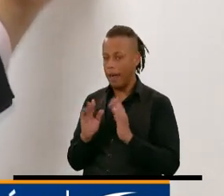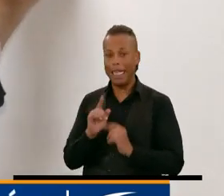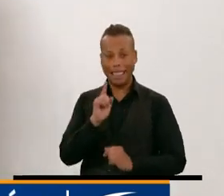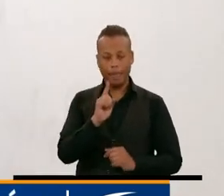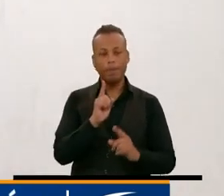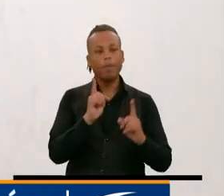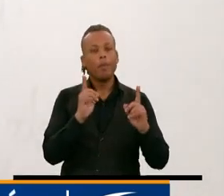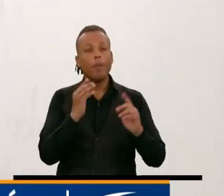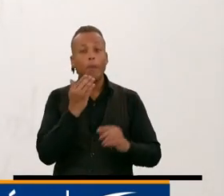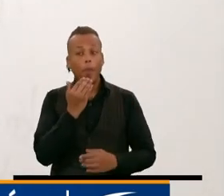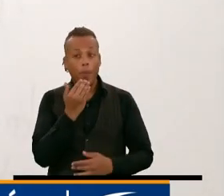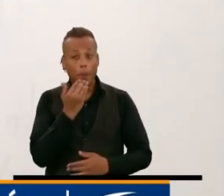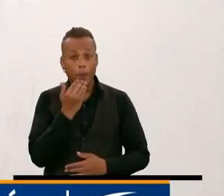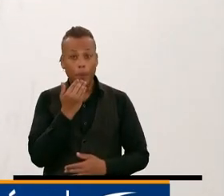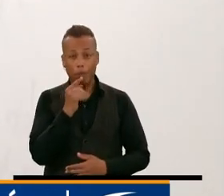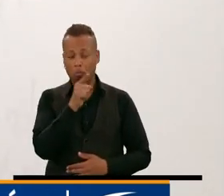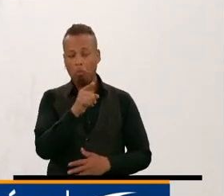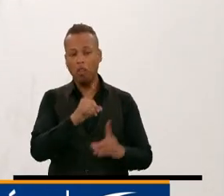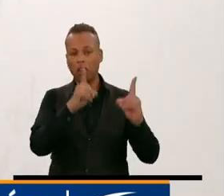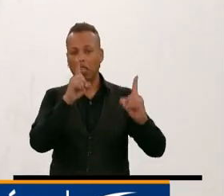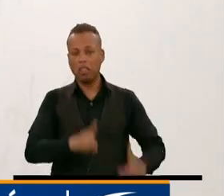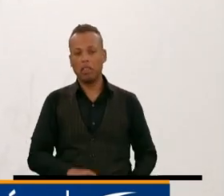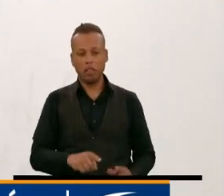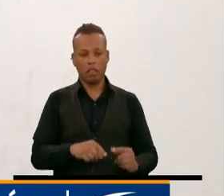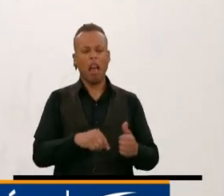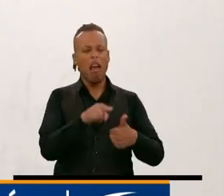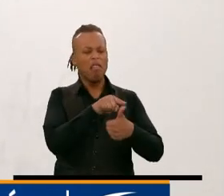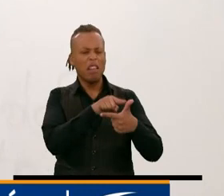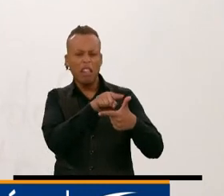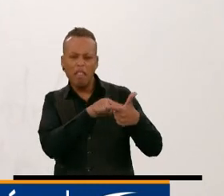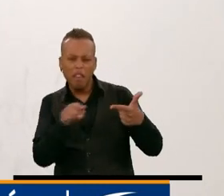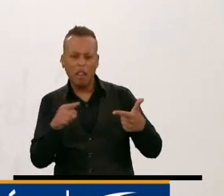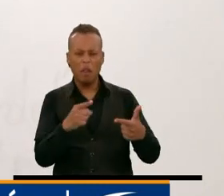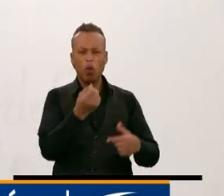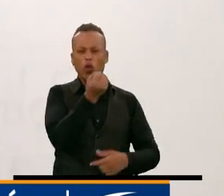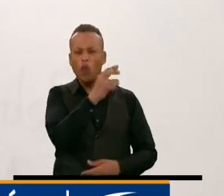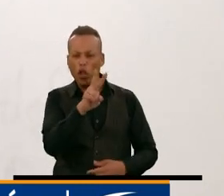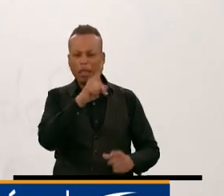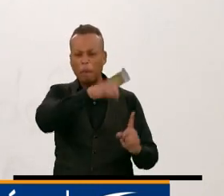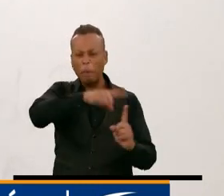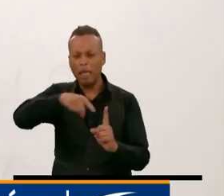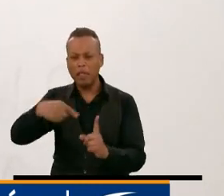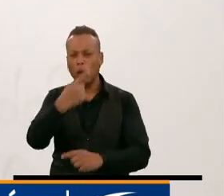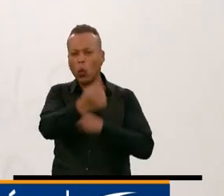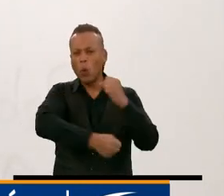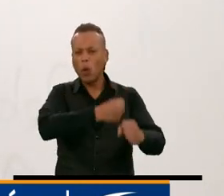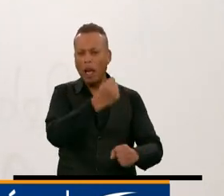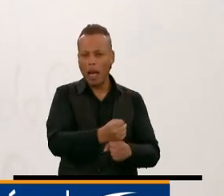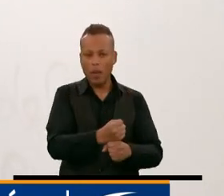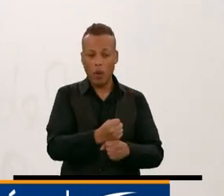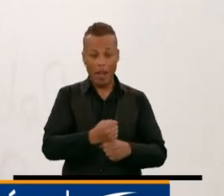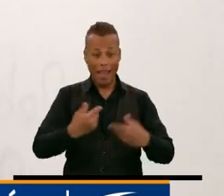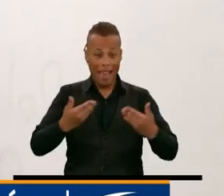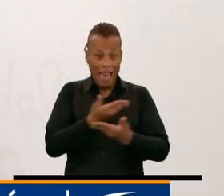usted decide hacer esto a un año, esta camisa